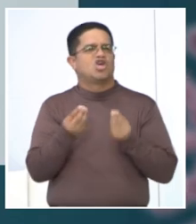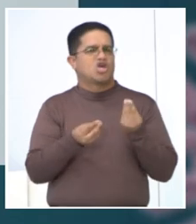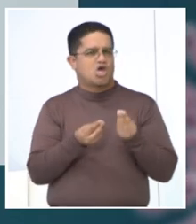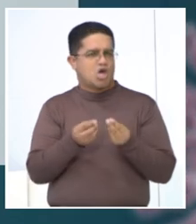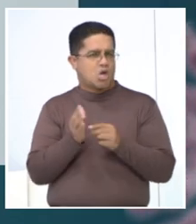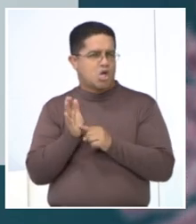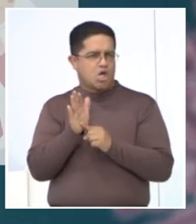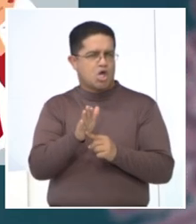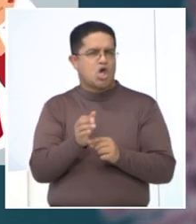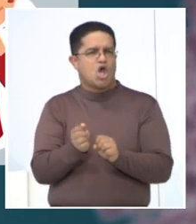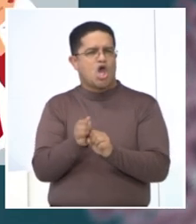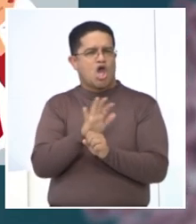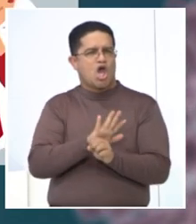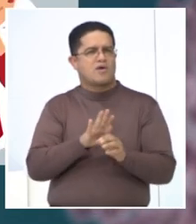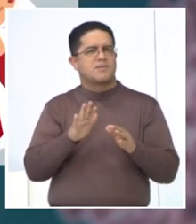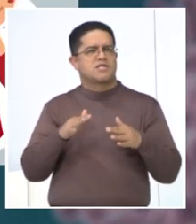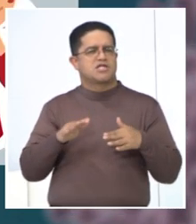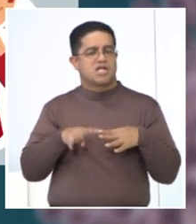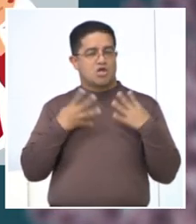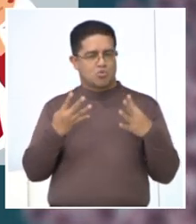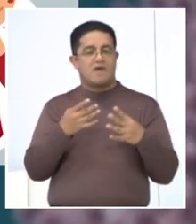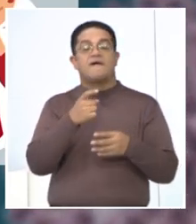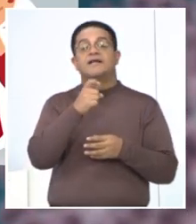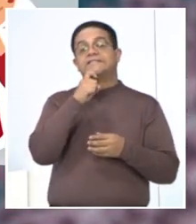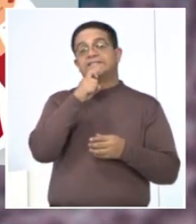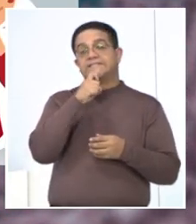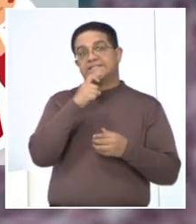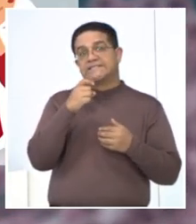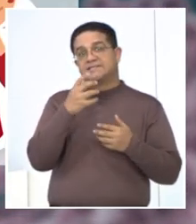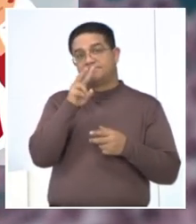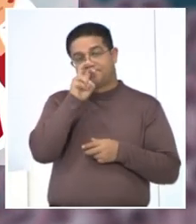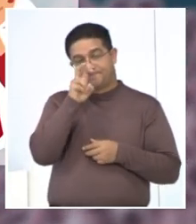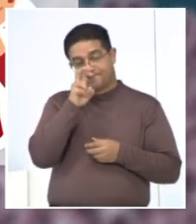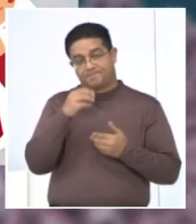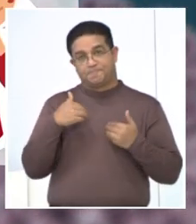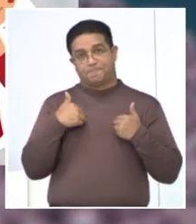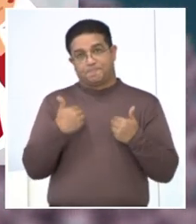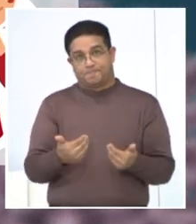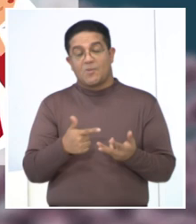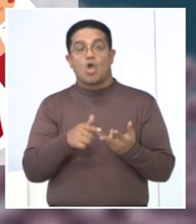COVID-19. La fatiga, la dificultad para respirar o